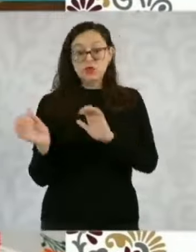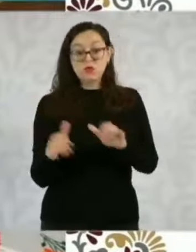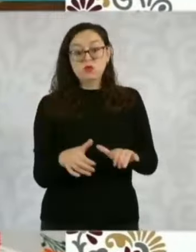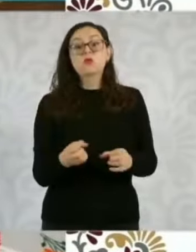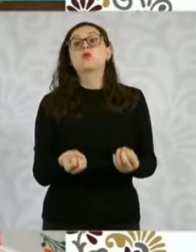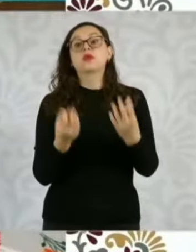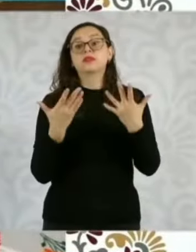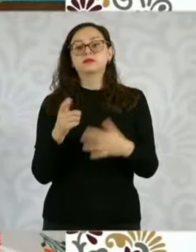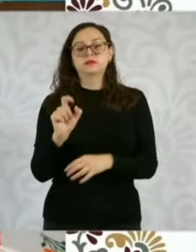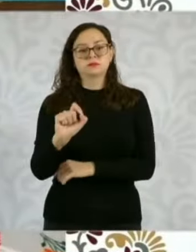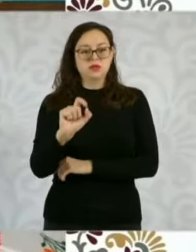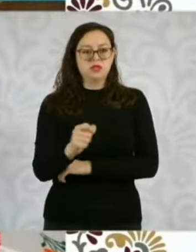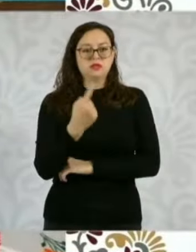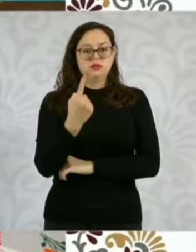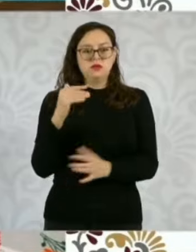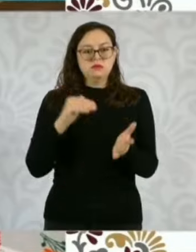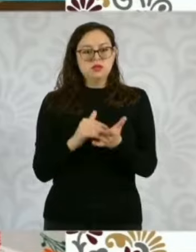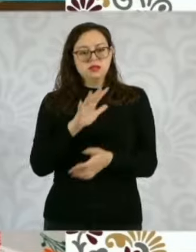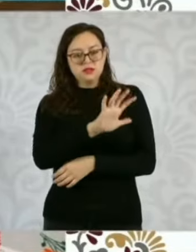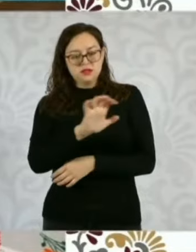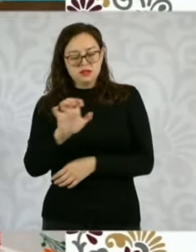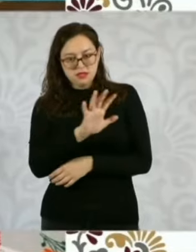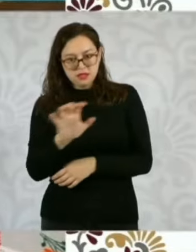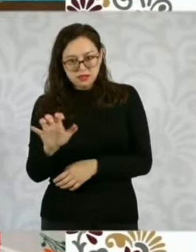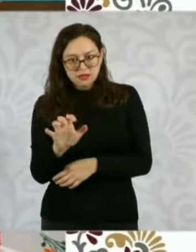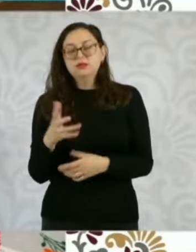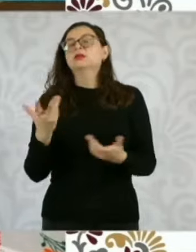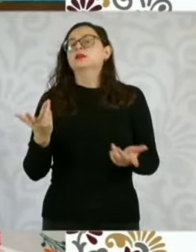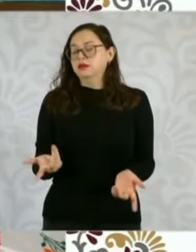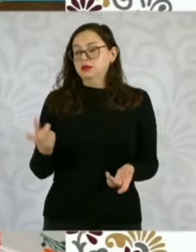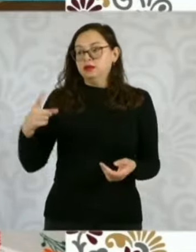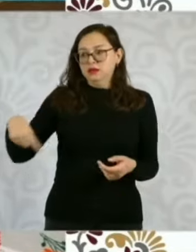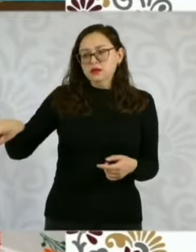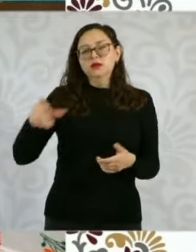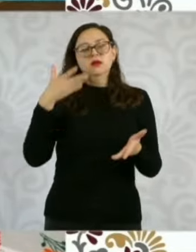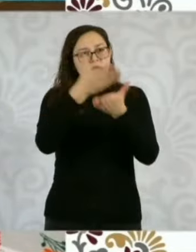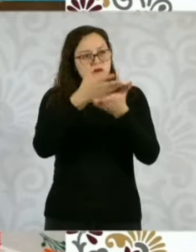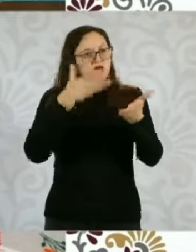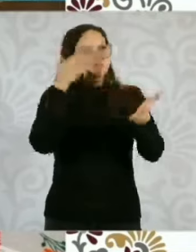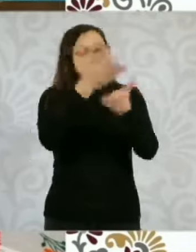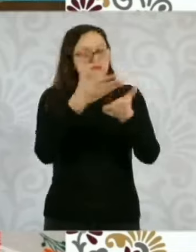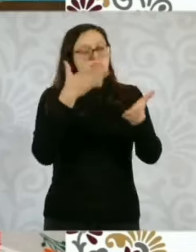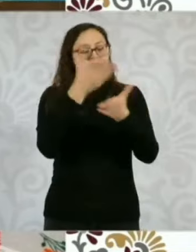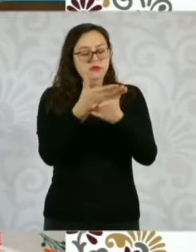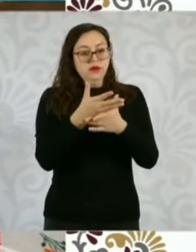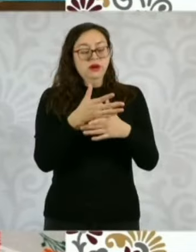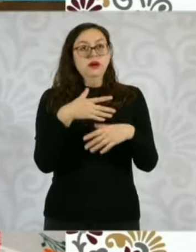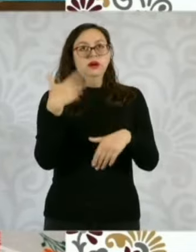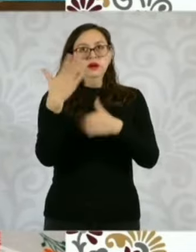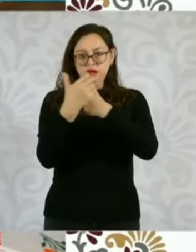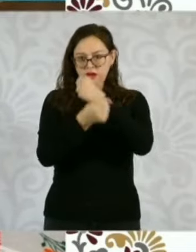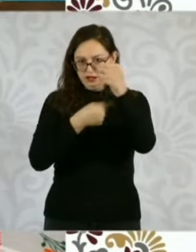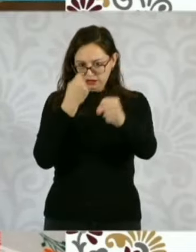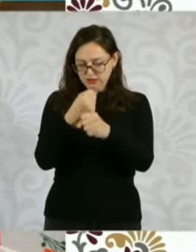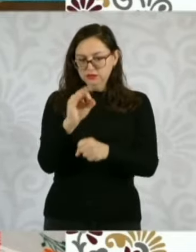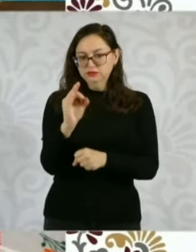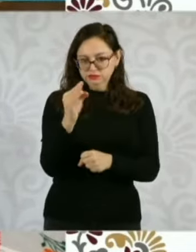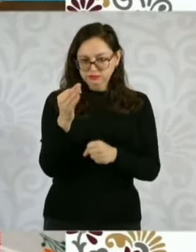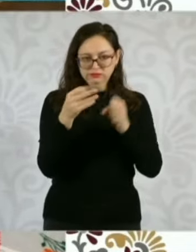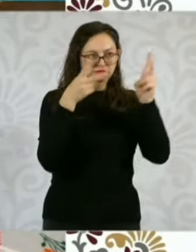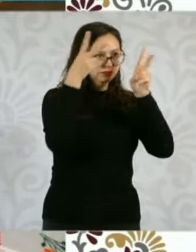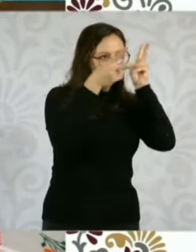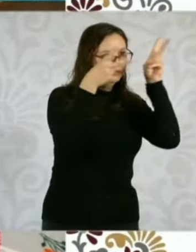contratar. Ellas realizarán estas visitas personalizadas de manera periódica a partir del mes de febrero, y ellas